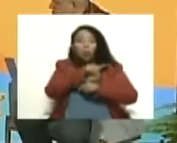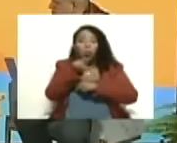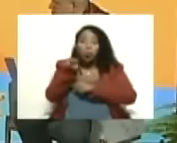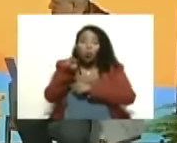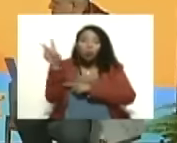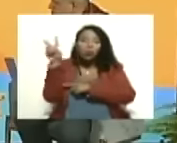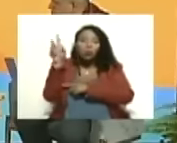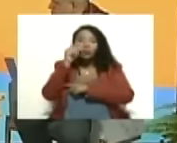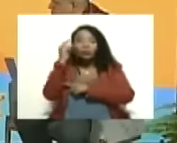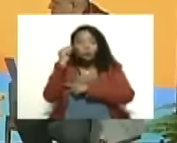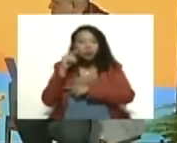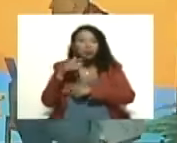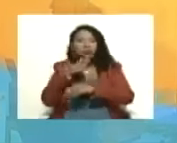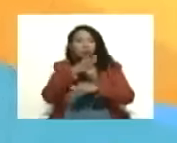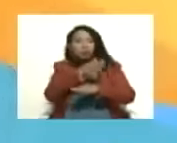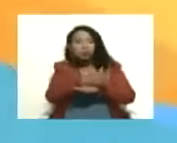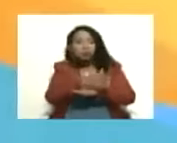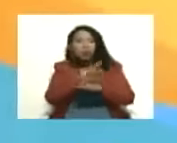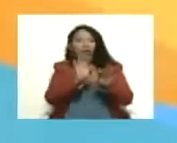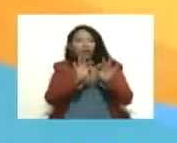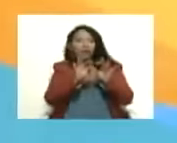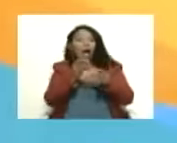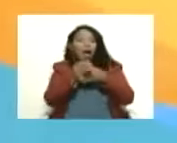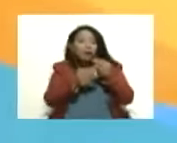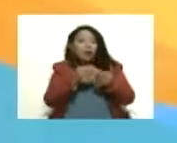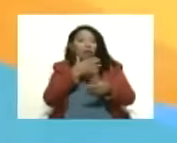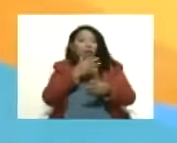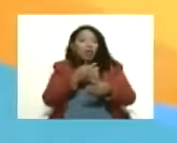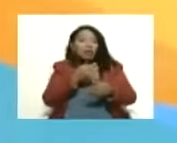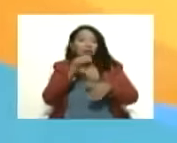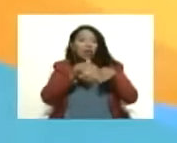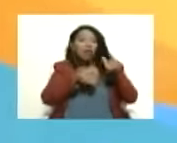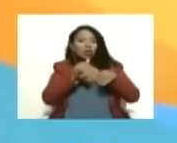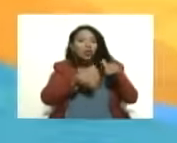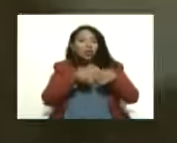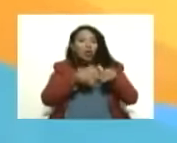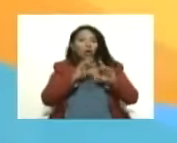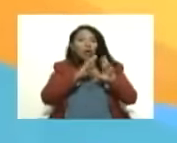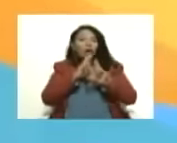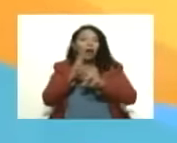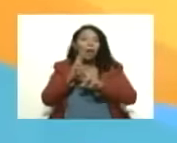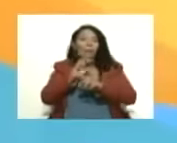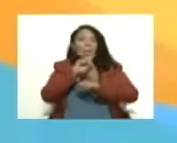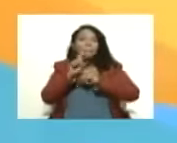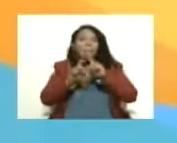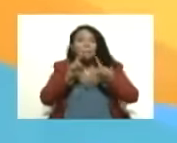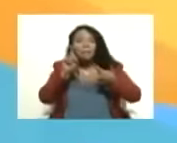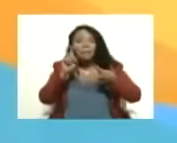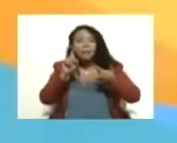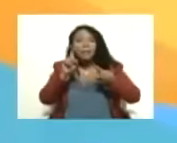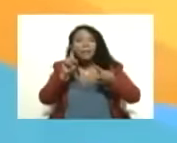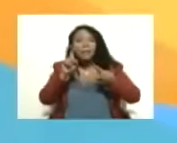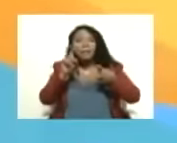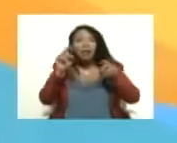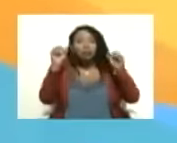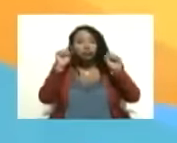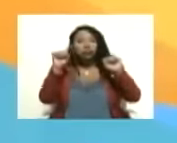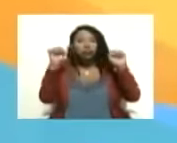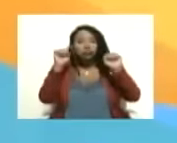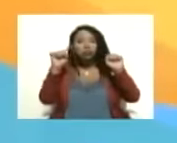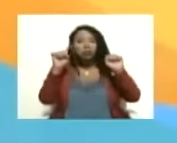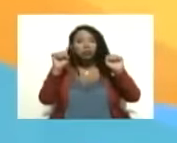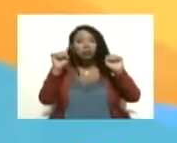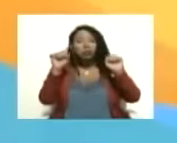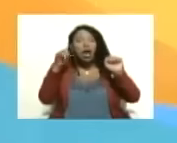venezolanas y venezolanos pueden ir para familiarizarse con la máquina de votación para responder las pregunt para votar en El simulacro por supuesto mientras